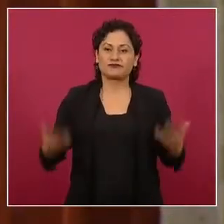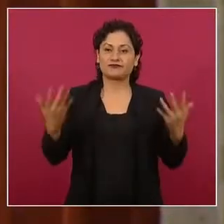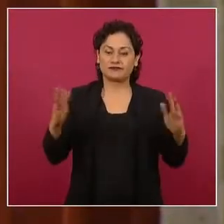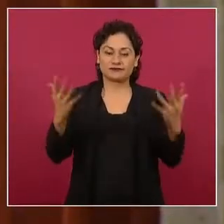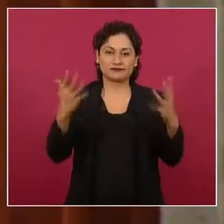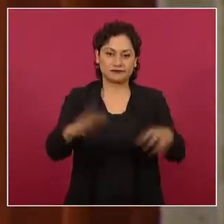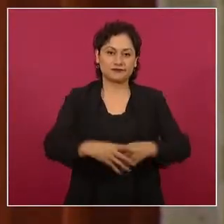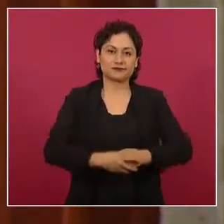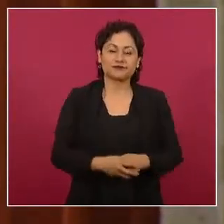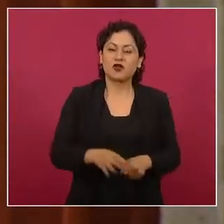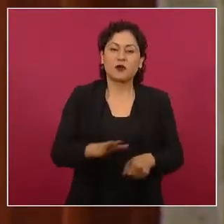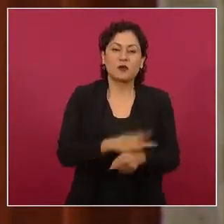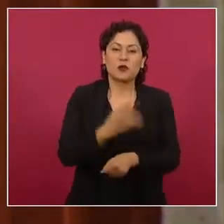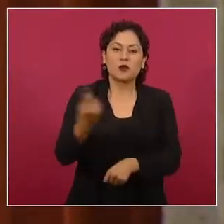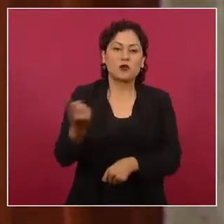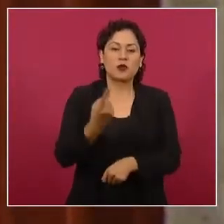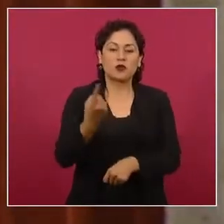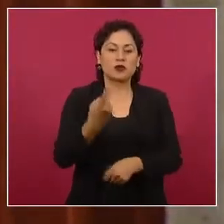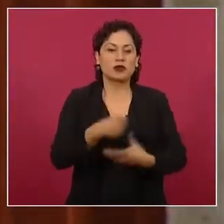Porque